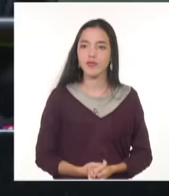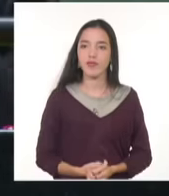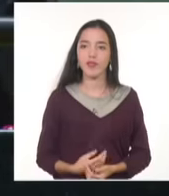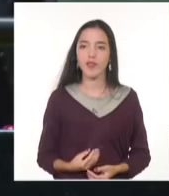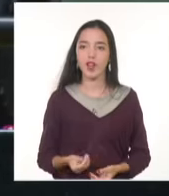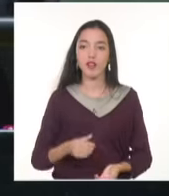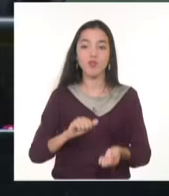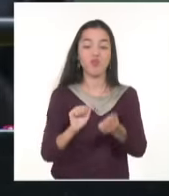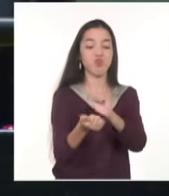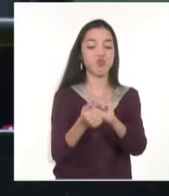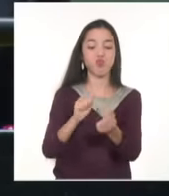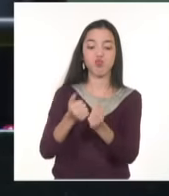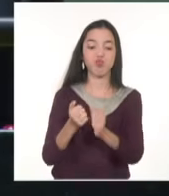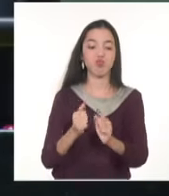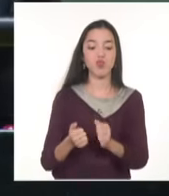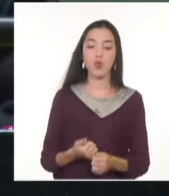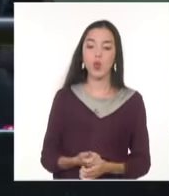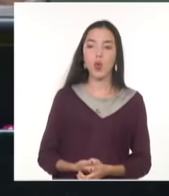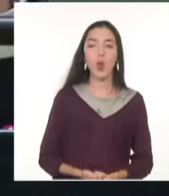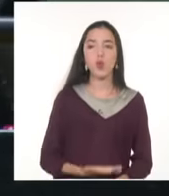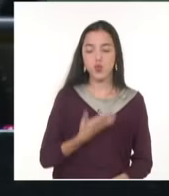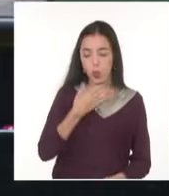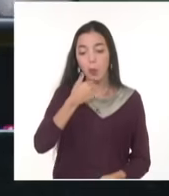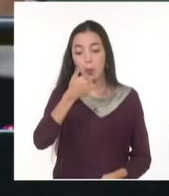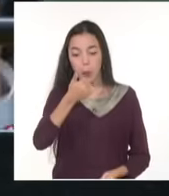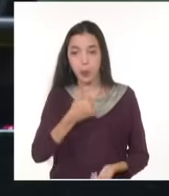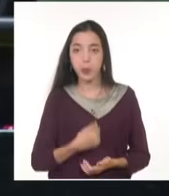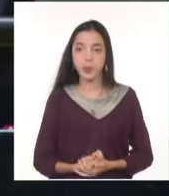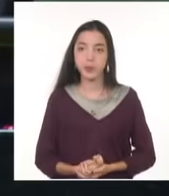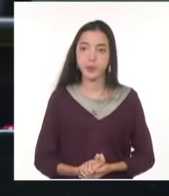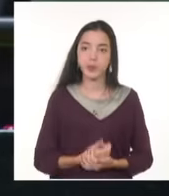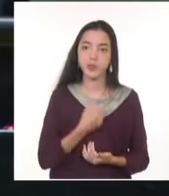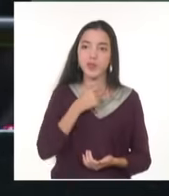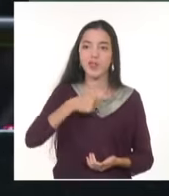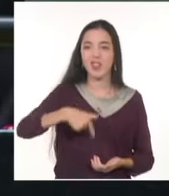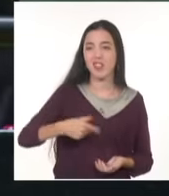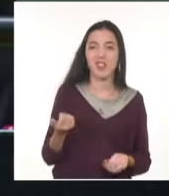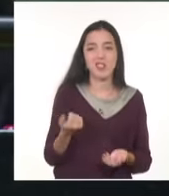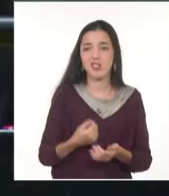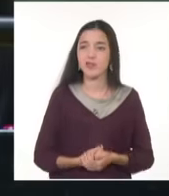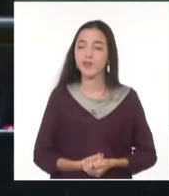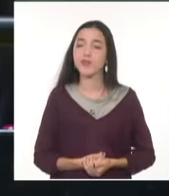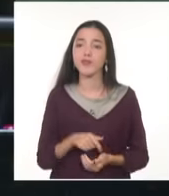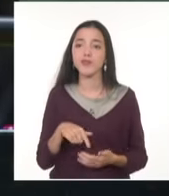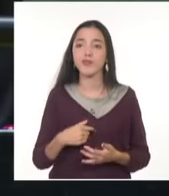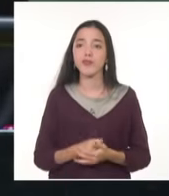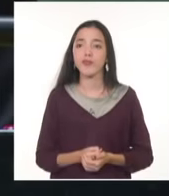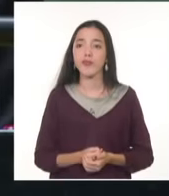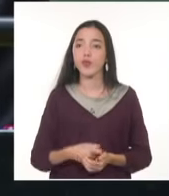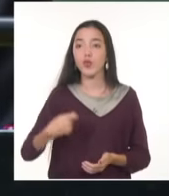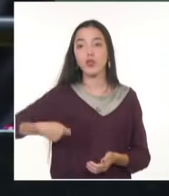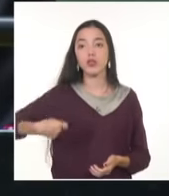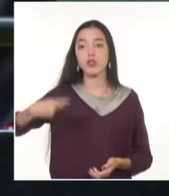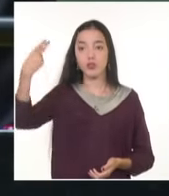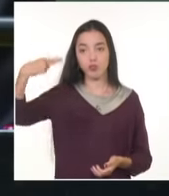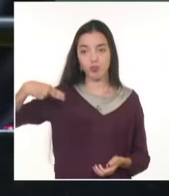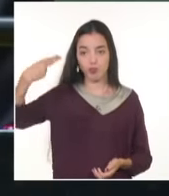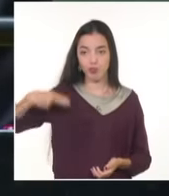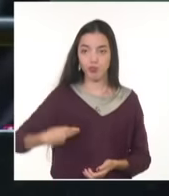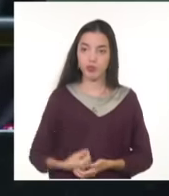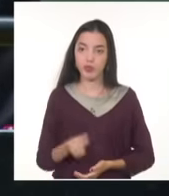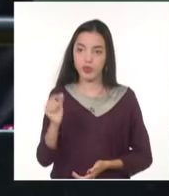y asegure el ejercicio de todos los derechos humanos a todas las personas.